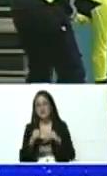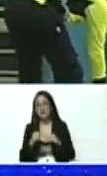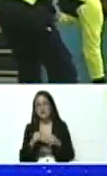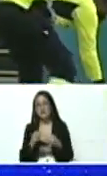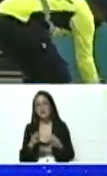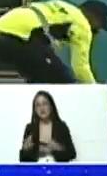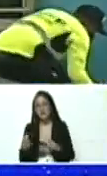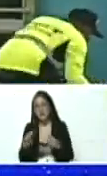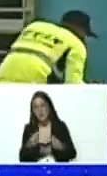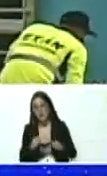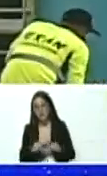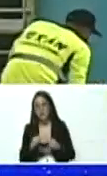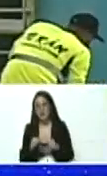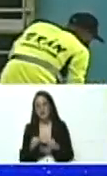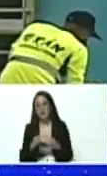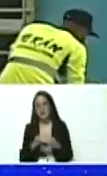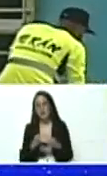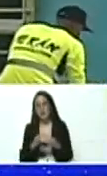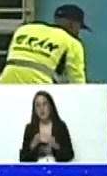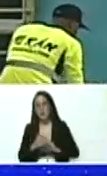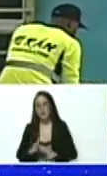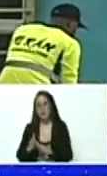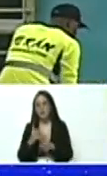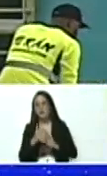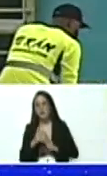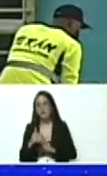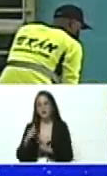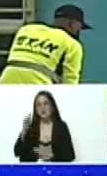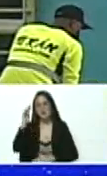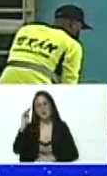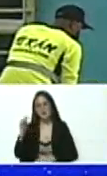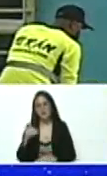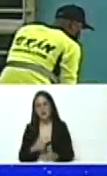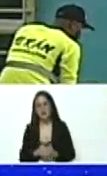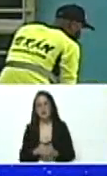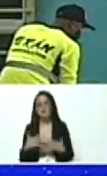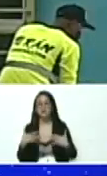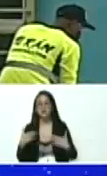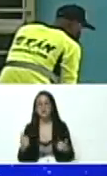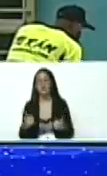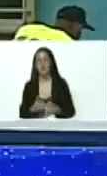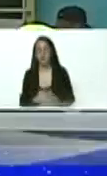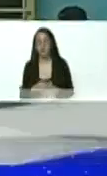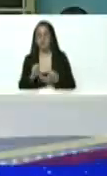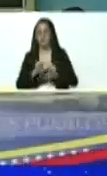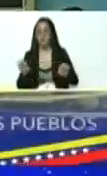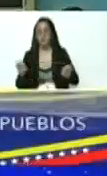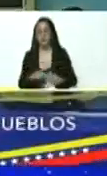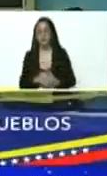ritmo permanente de las brigadas comunitarias, militares, de salud, de educación.